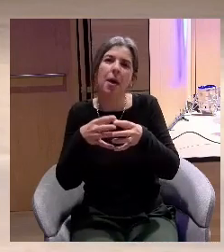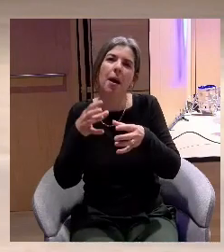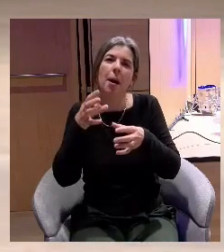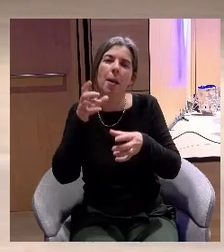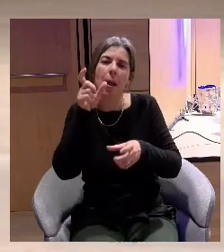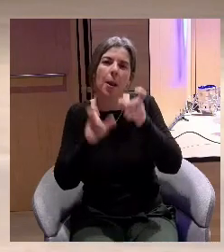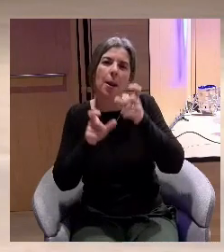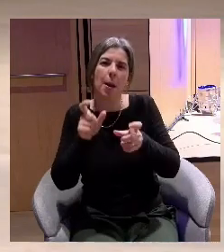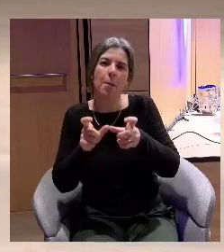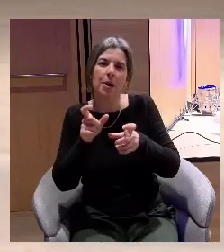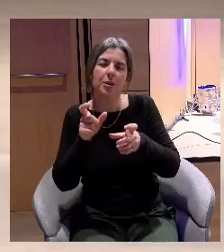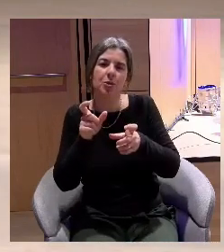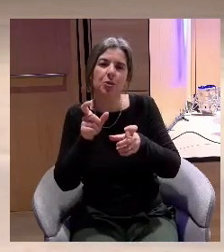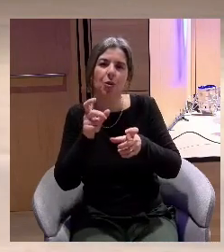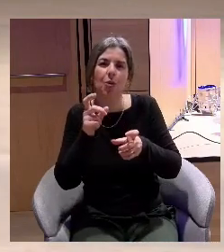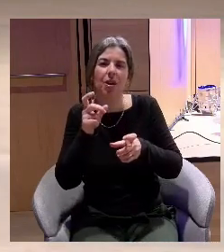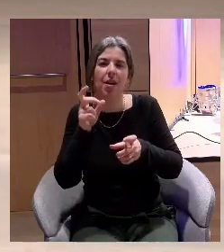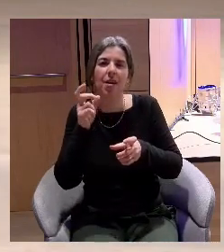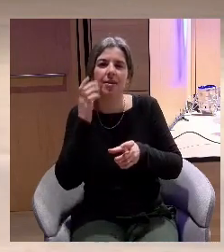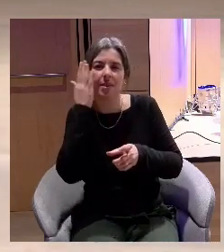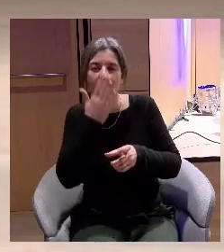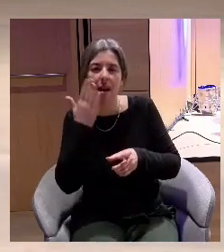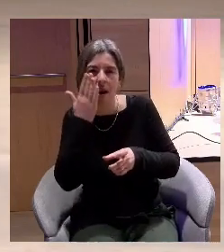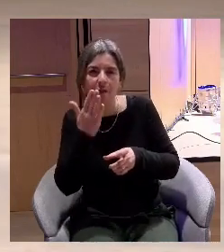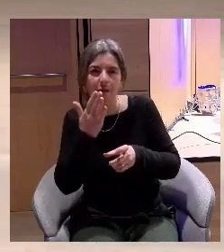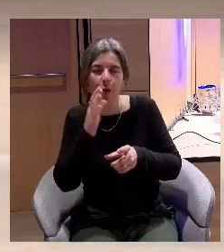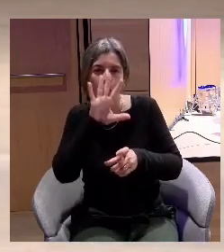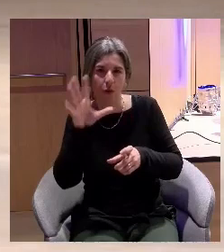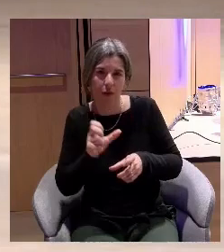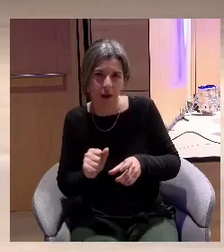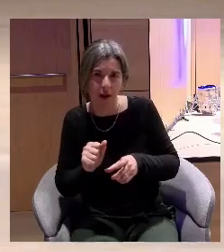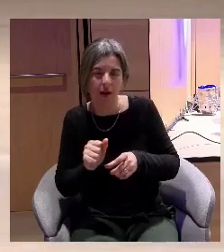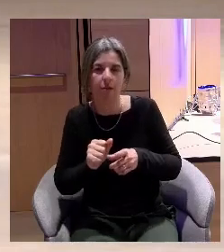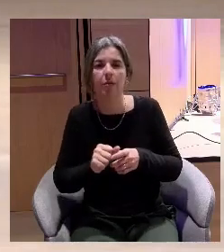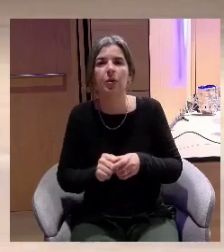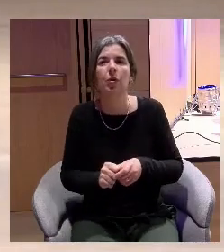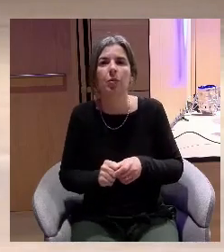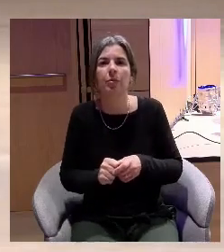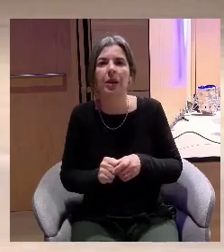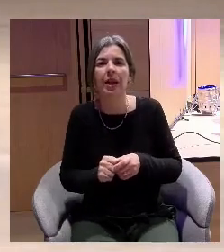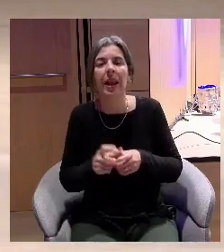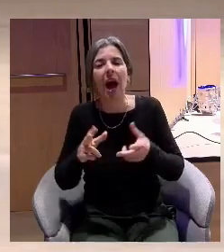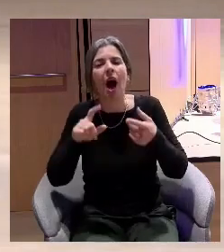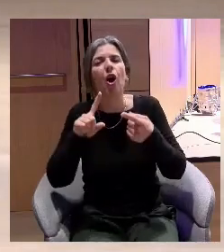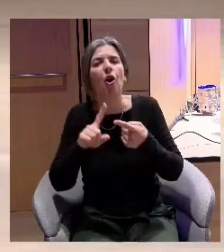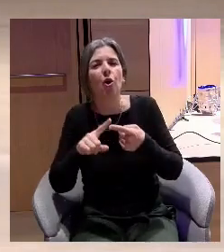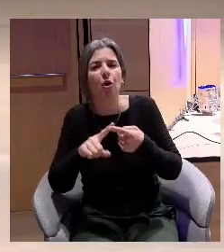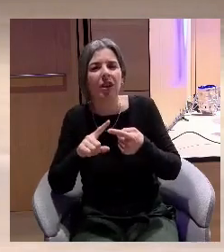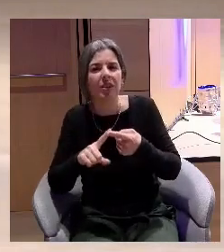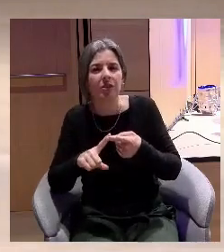del Pacífico sobre todo. ¿Podrías profundizar ahí también la conectividad?